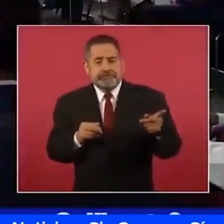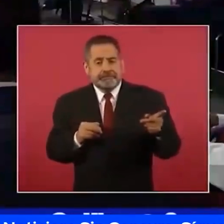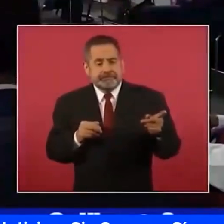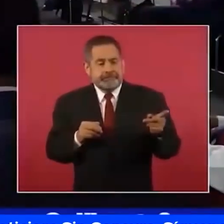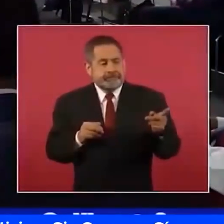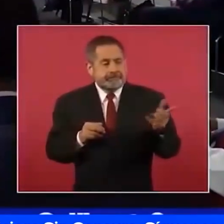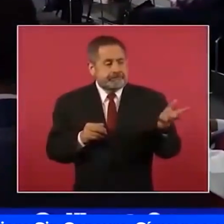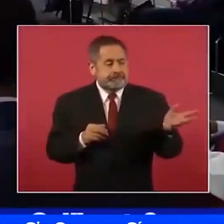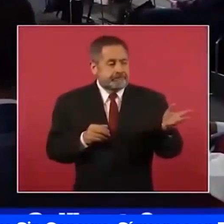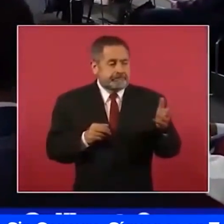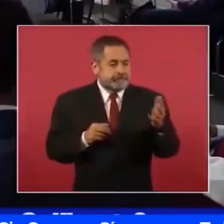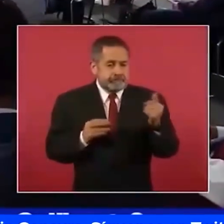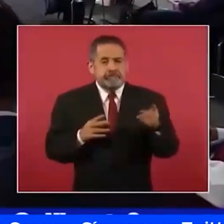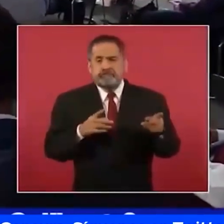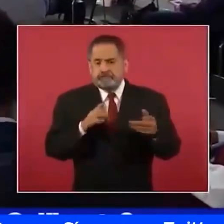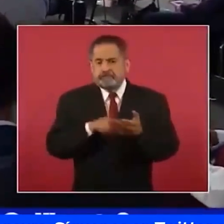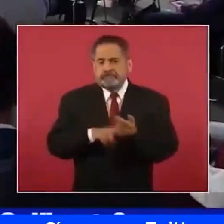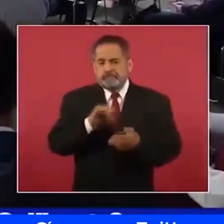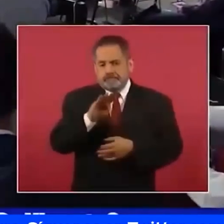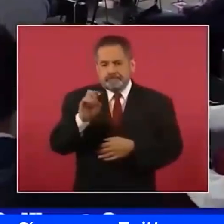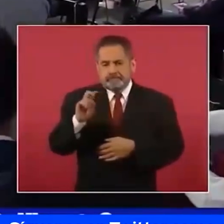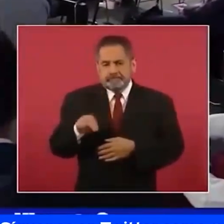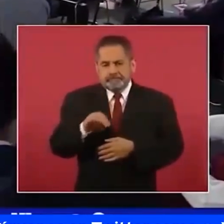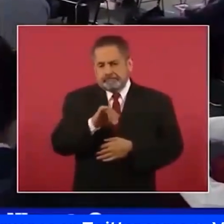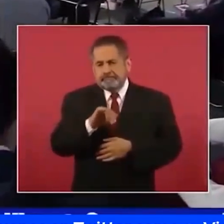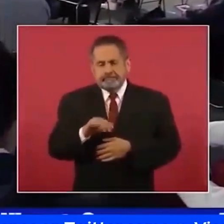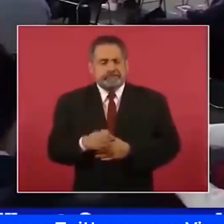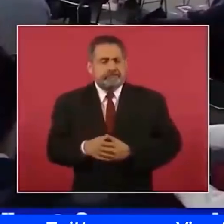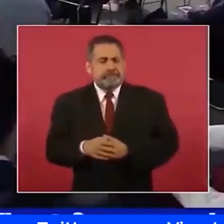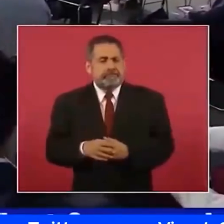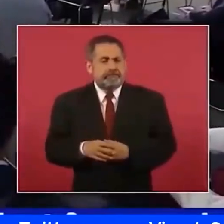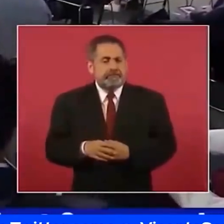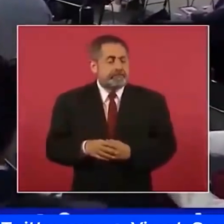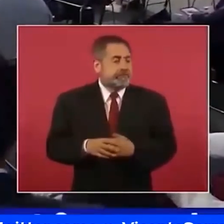y se achicopalaban,